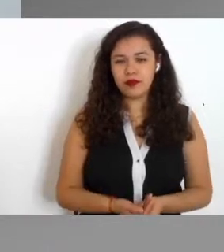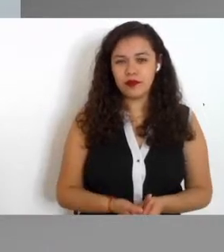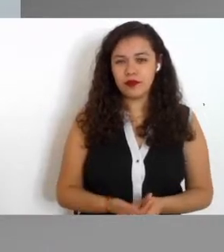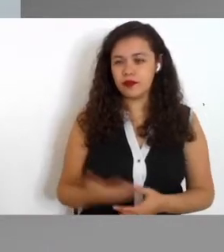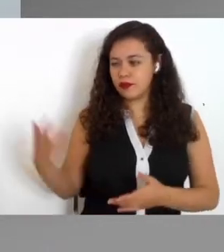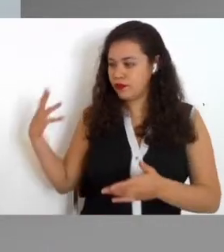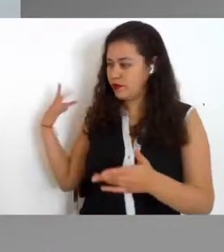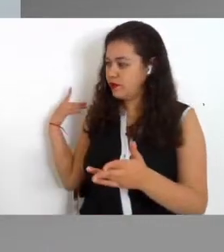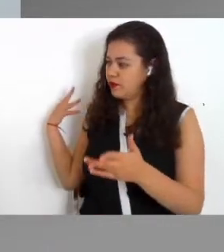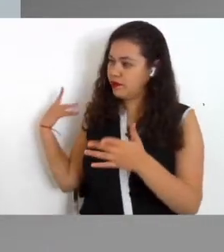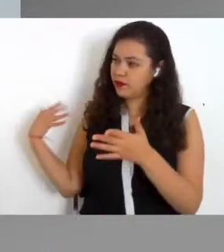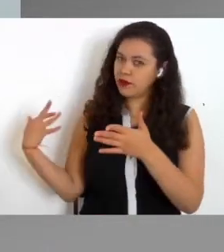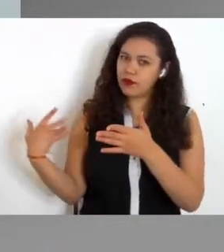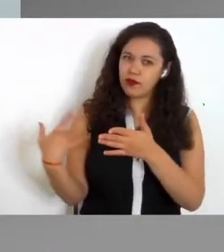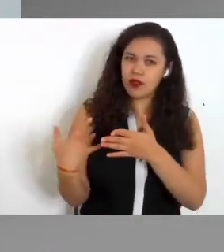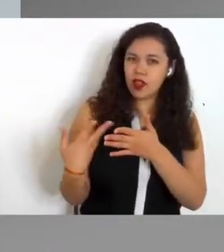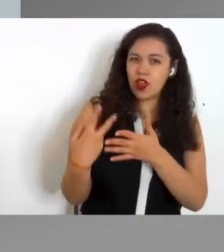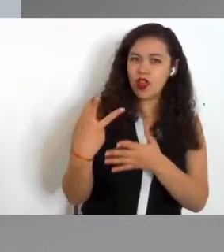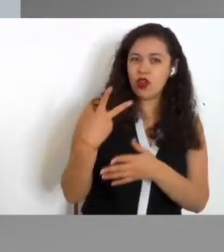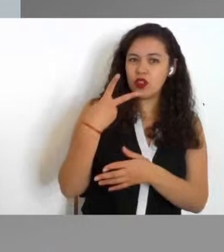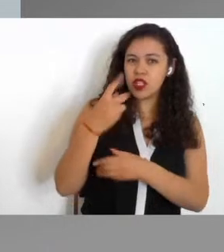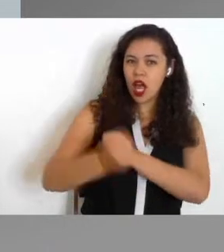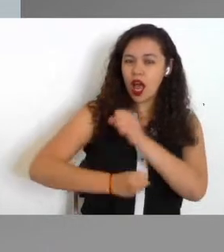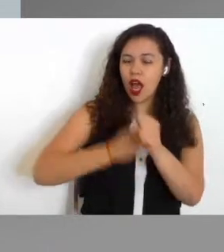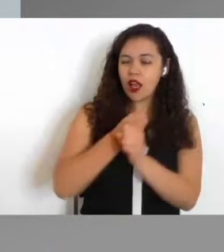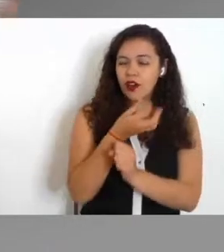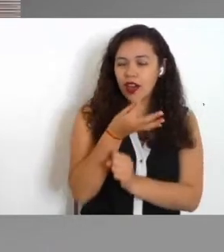casi 2 años de trabajo,